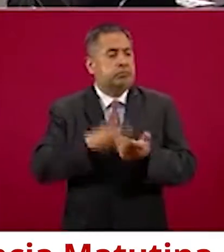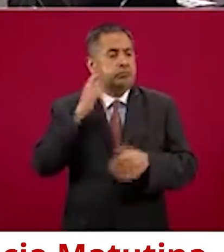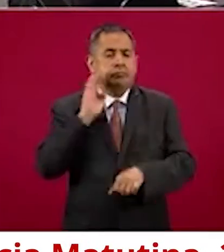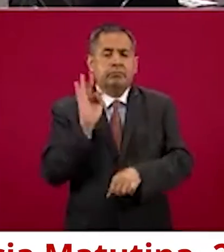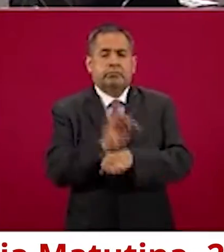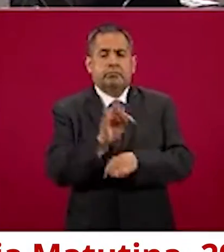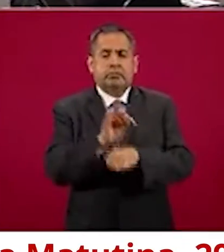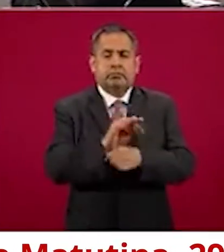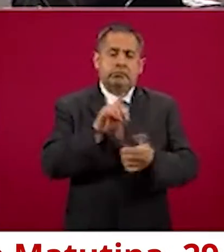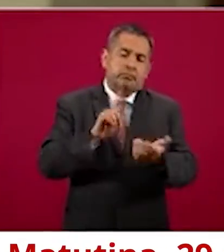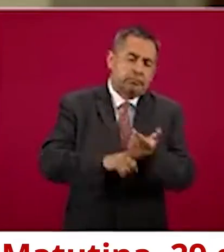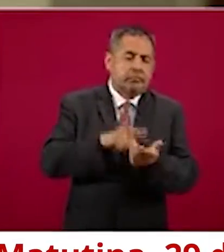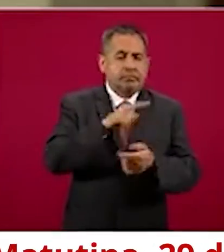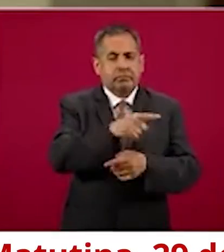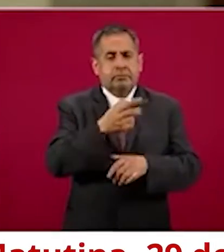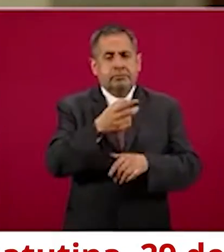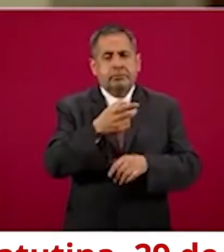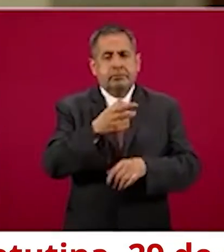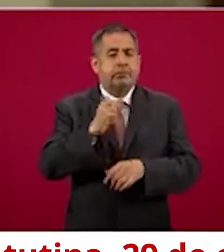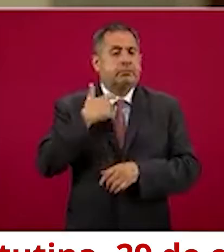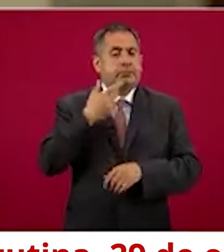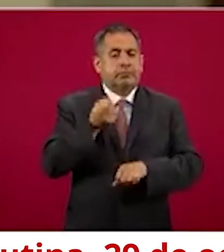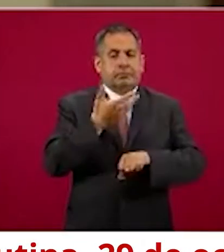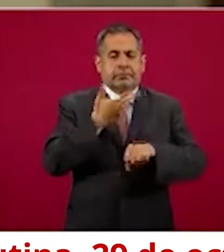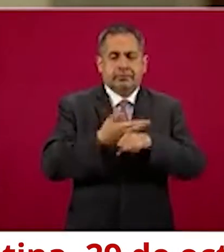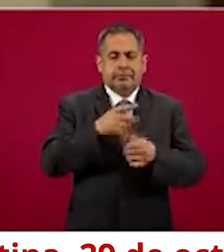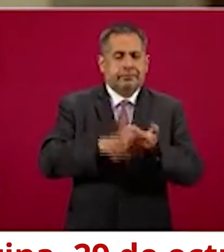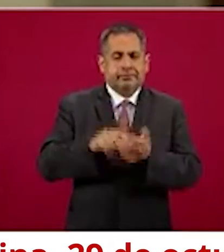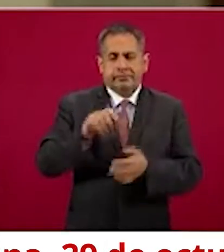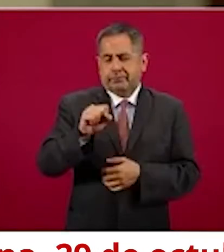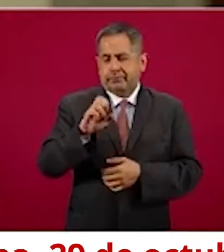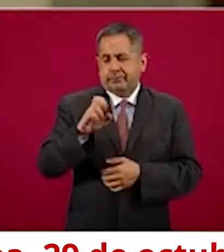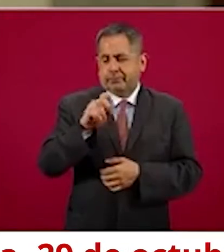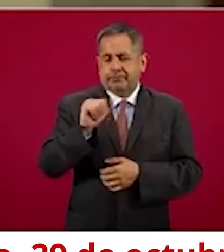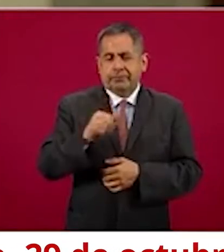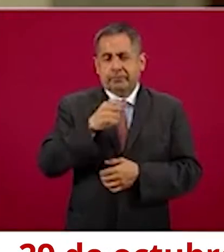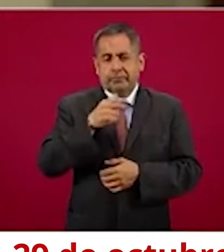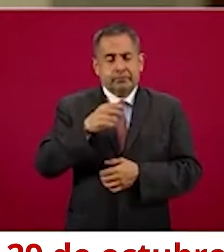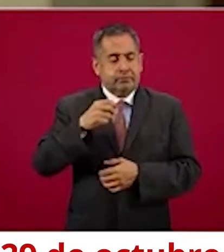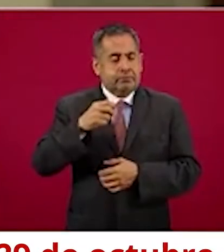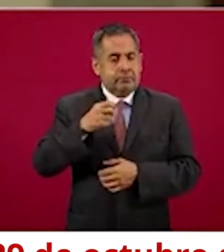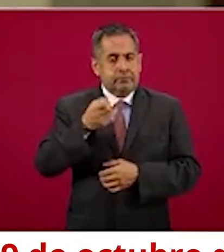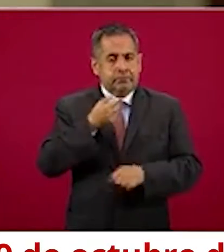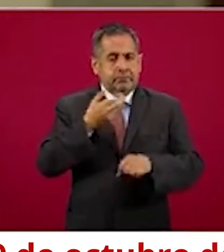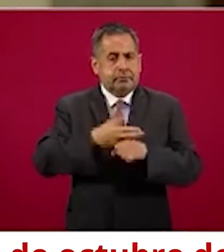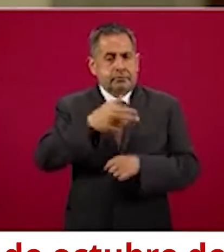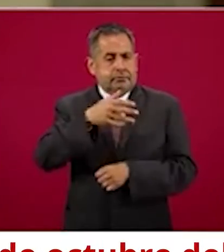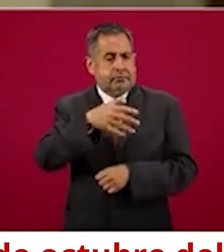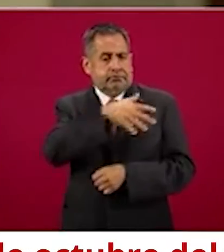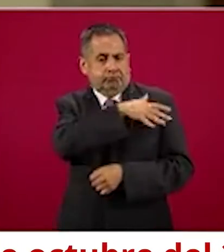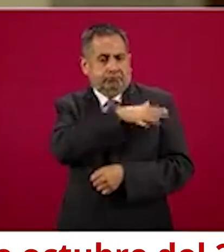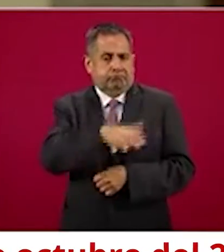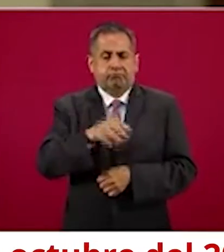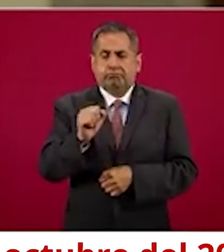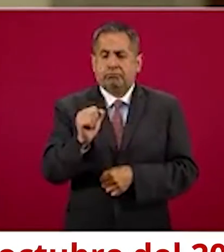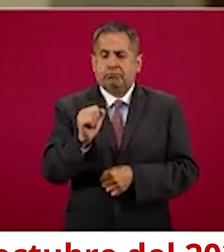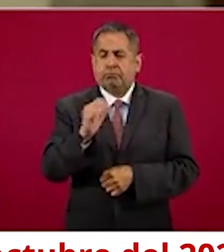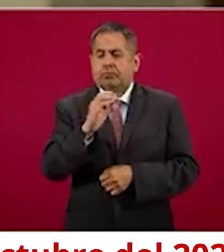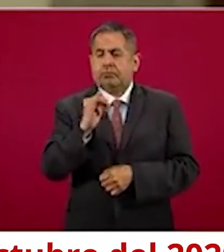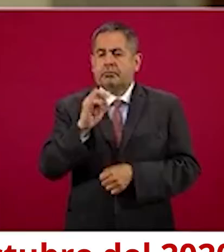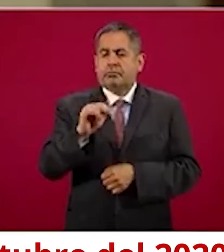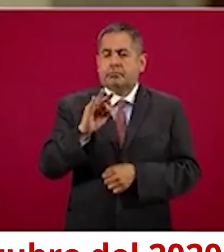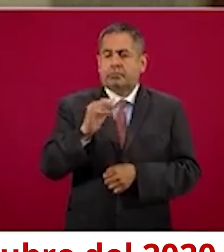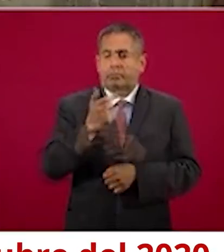Defensa, perdón, valga la redundancia, la defensa del exsecretario de la Defensa Nacional, el general Salvador Cienfuegos. Me